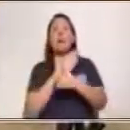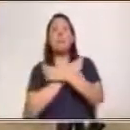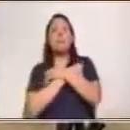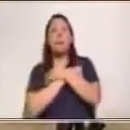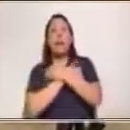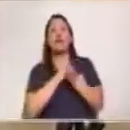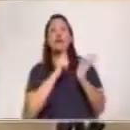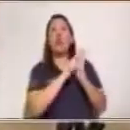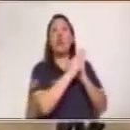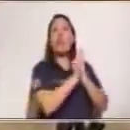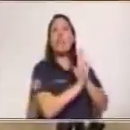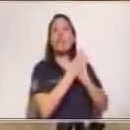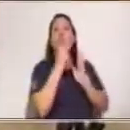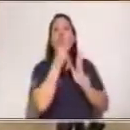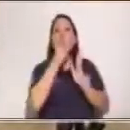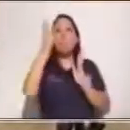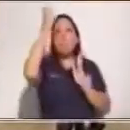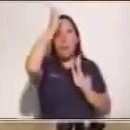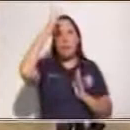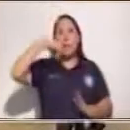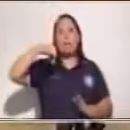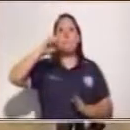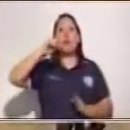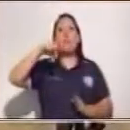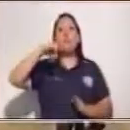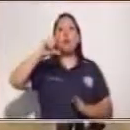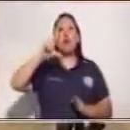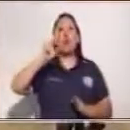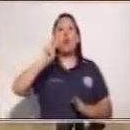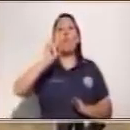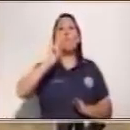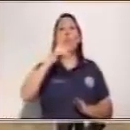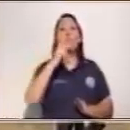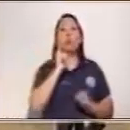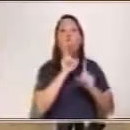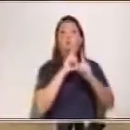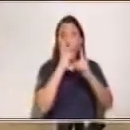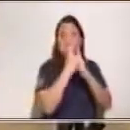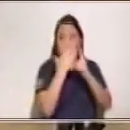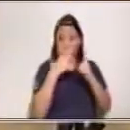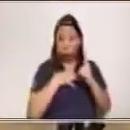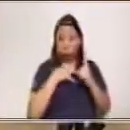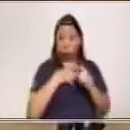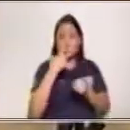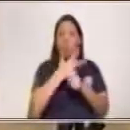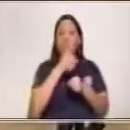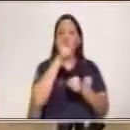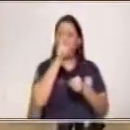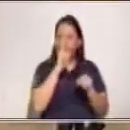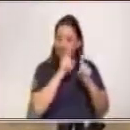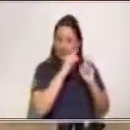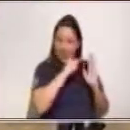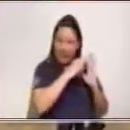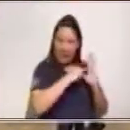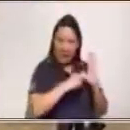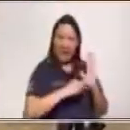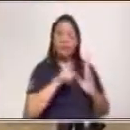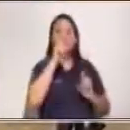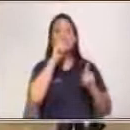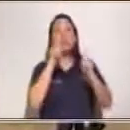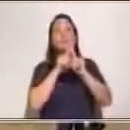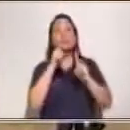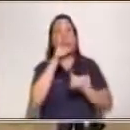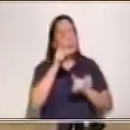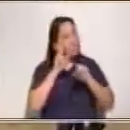del Popol Vuh, que es una importante pieza de nuestra cultura guatemalteca. Te invito a que lo leas. Y no olvides,